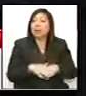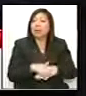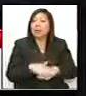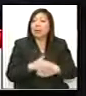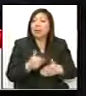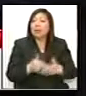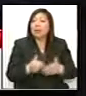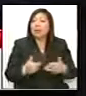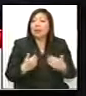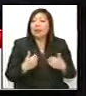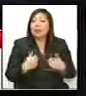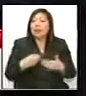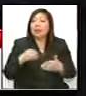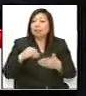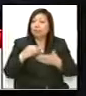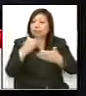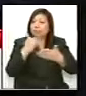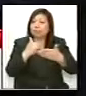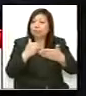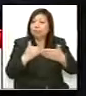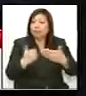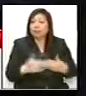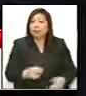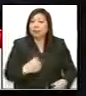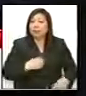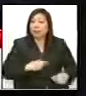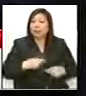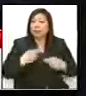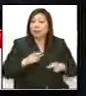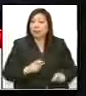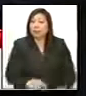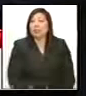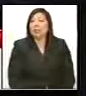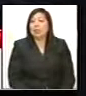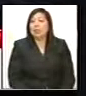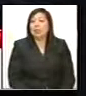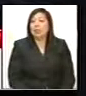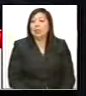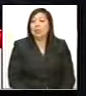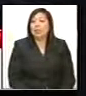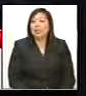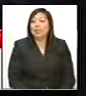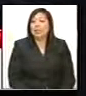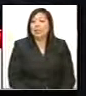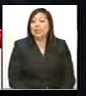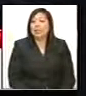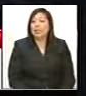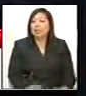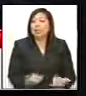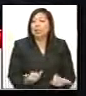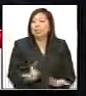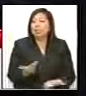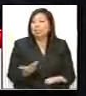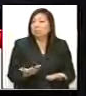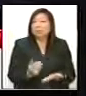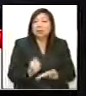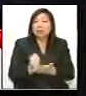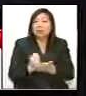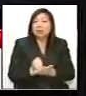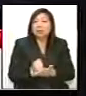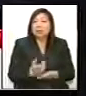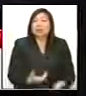previa, teníamos que cumplir unos requisitos, incluso yo soy gerente público de servir. Y eso nos ayuda